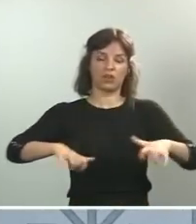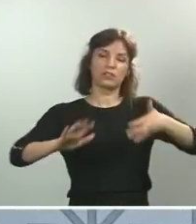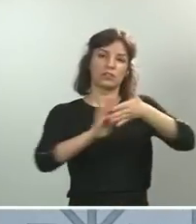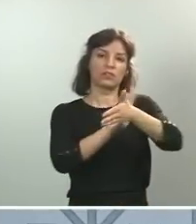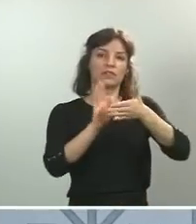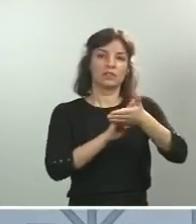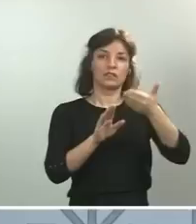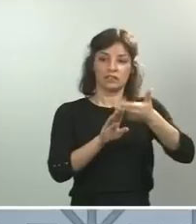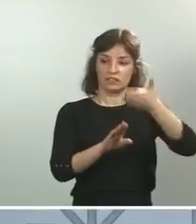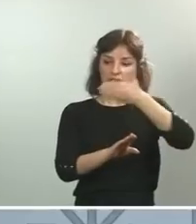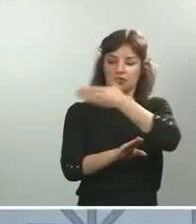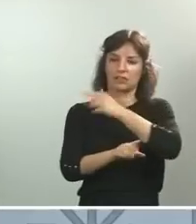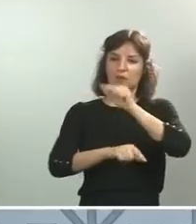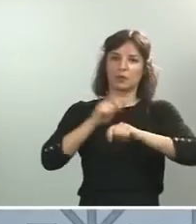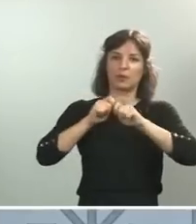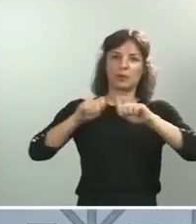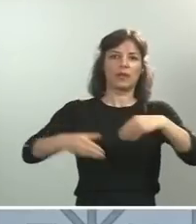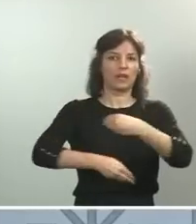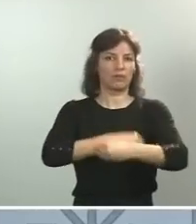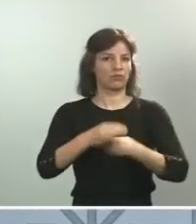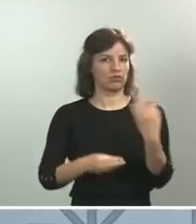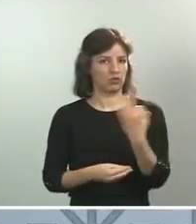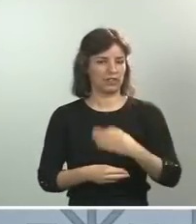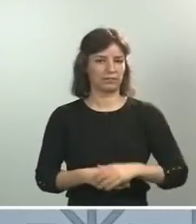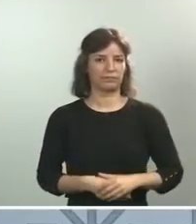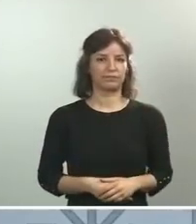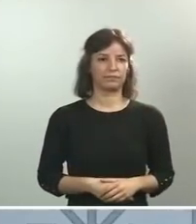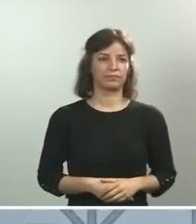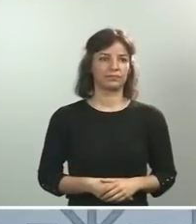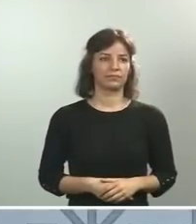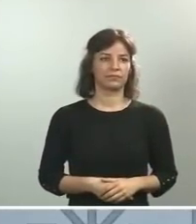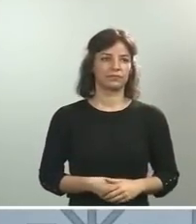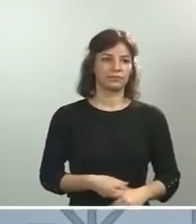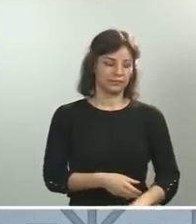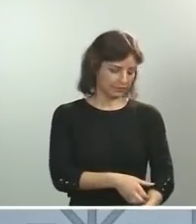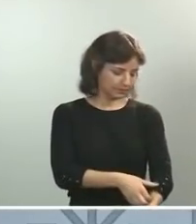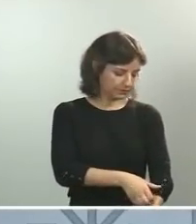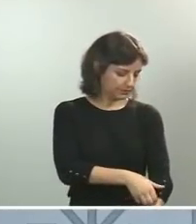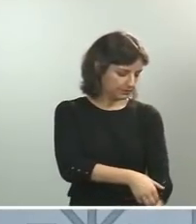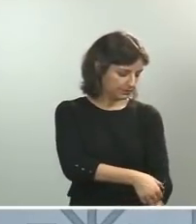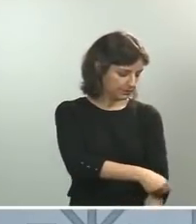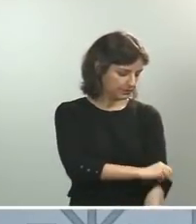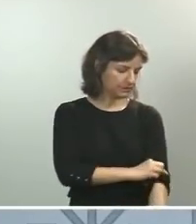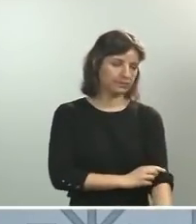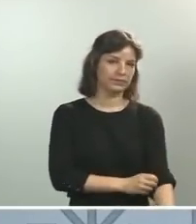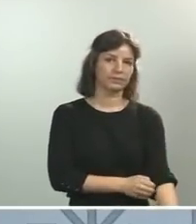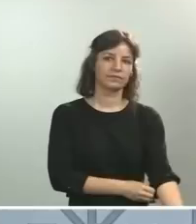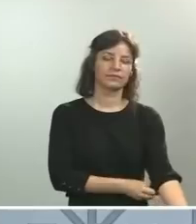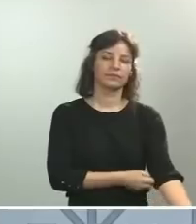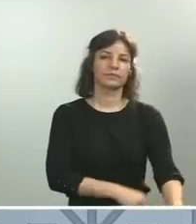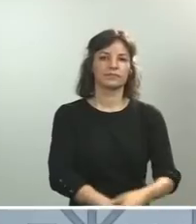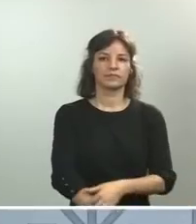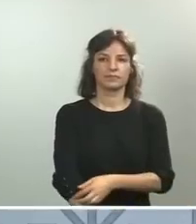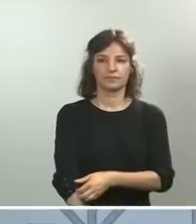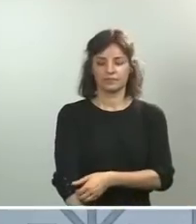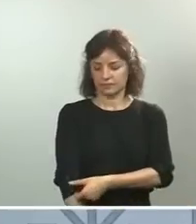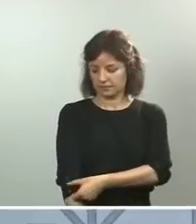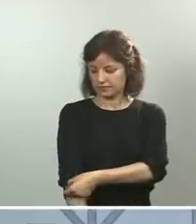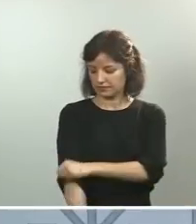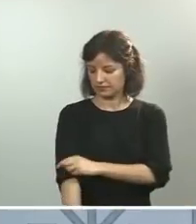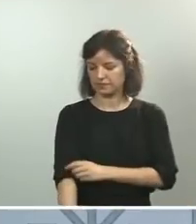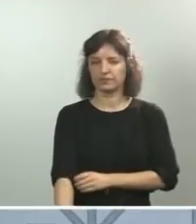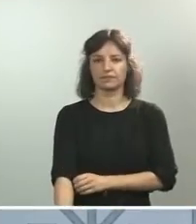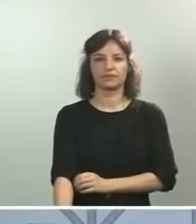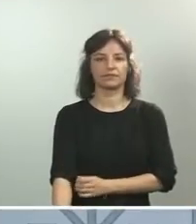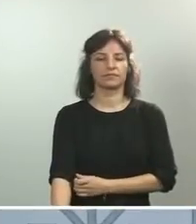durante a pandemia. Pois, miren, seguindo sempre o mesmo criterio, nosotros intentamos facer cosas concretas, que resuelvan problemas concretos e non